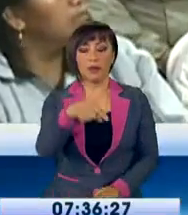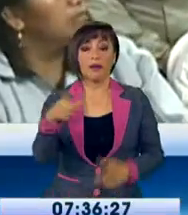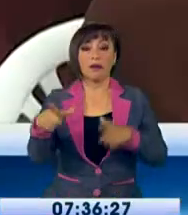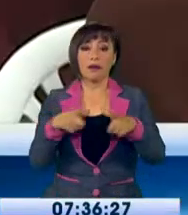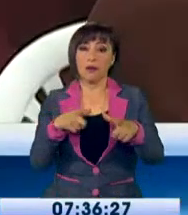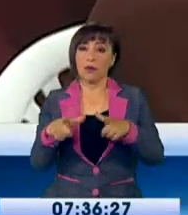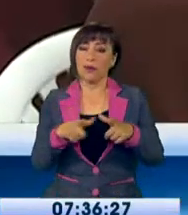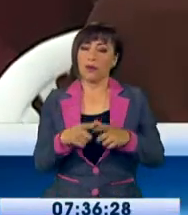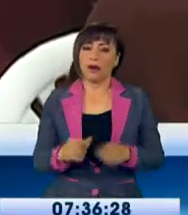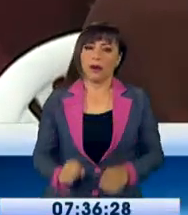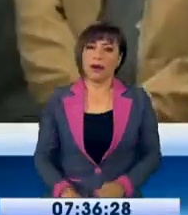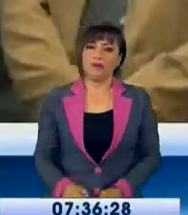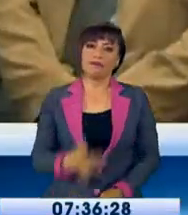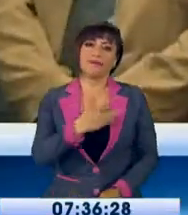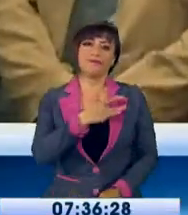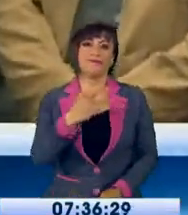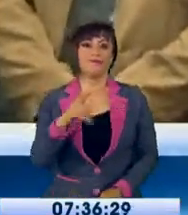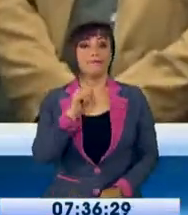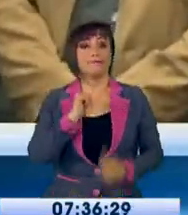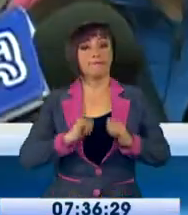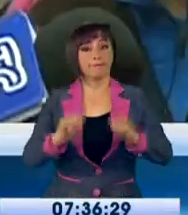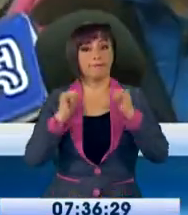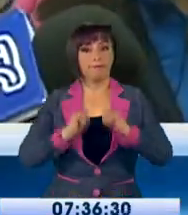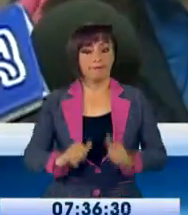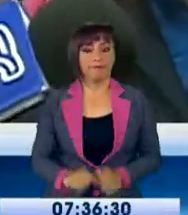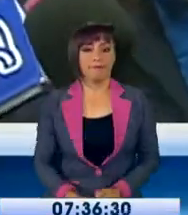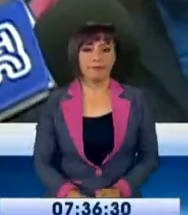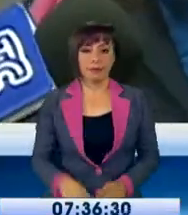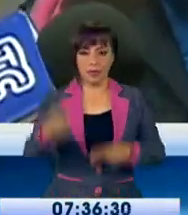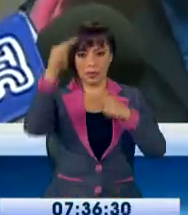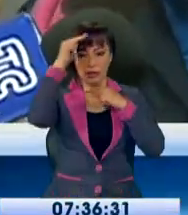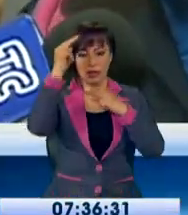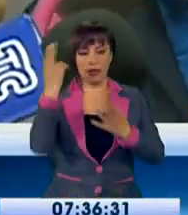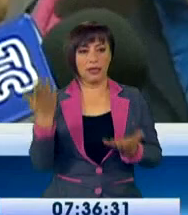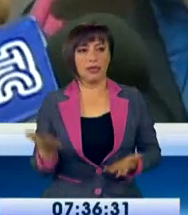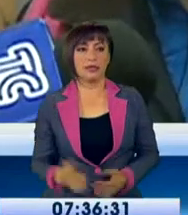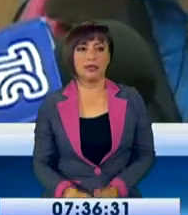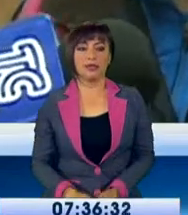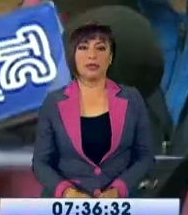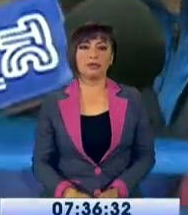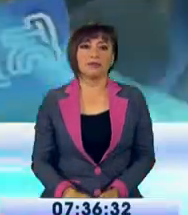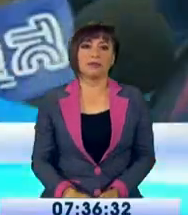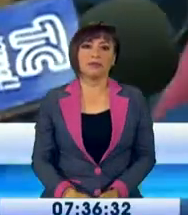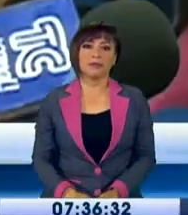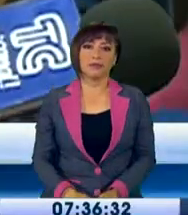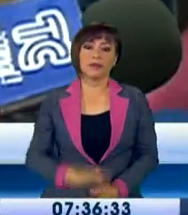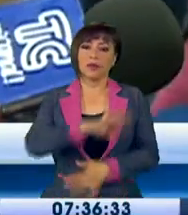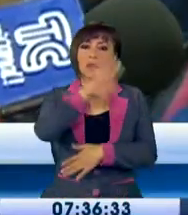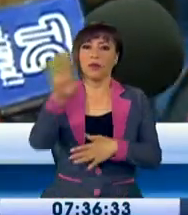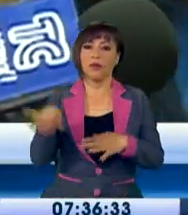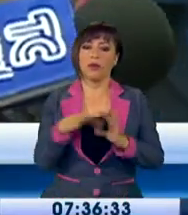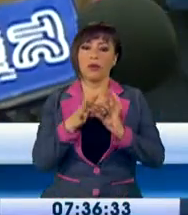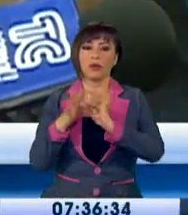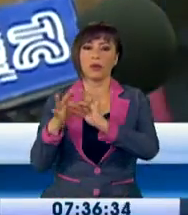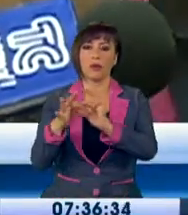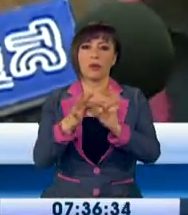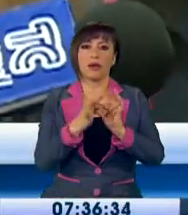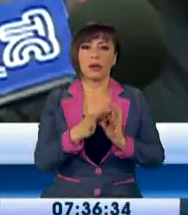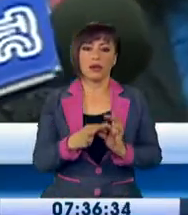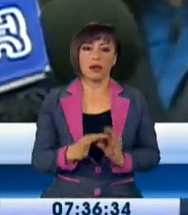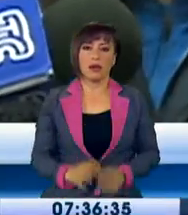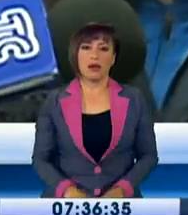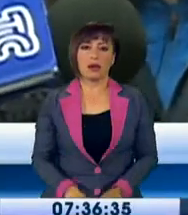de tristeza se sentía ante esta noticia. Estamos determinando, compañeros de la Asamblea, que